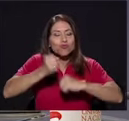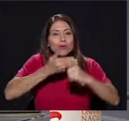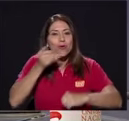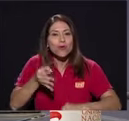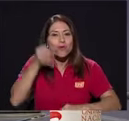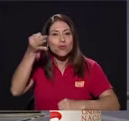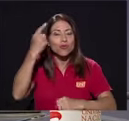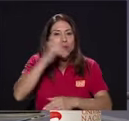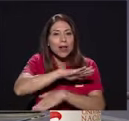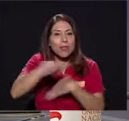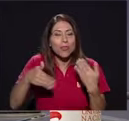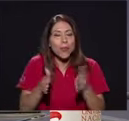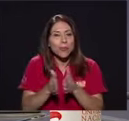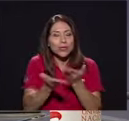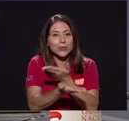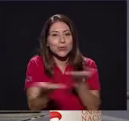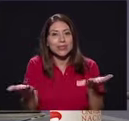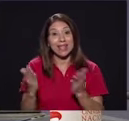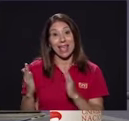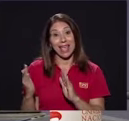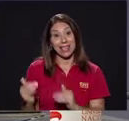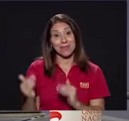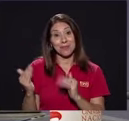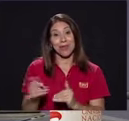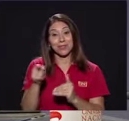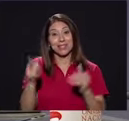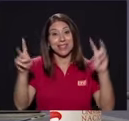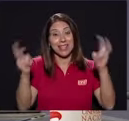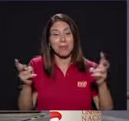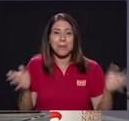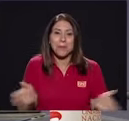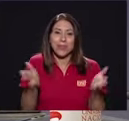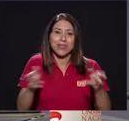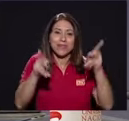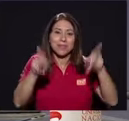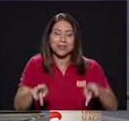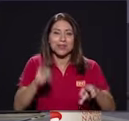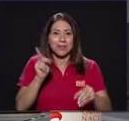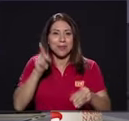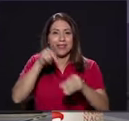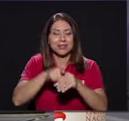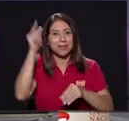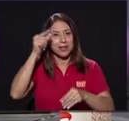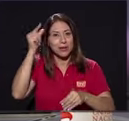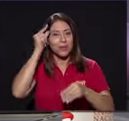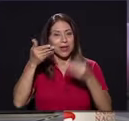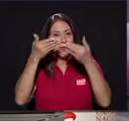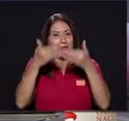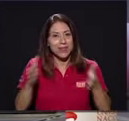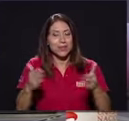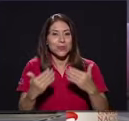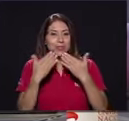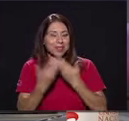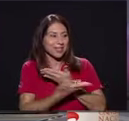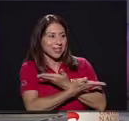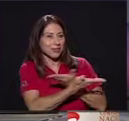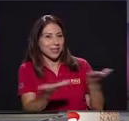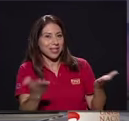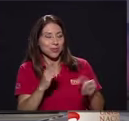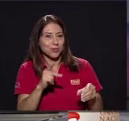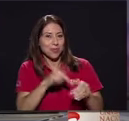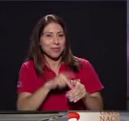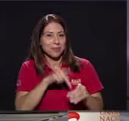un mejor futuro para todos y todas. Esperamos que este tema pues motive a muchas personas a participar más en este tema de gobierno abierto, y muchísimas gracias